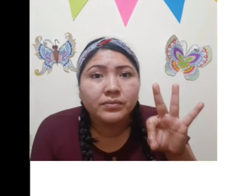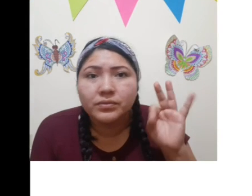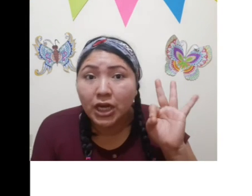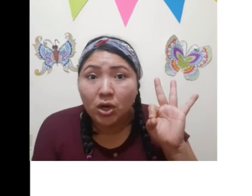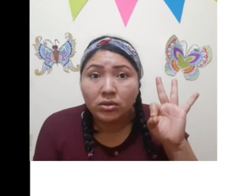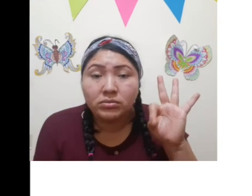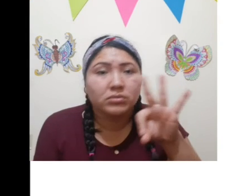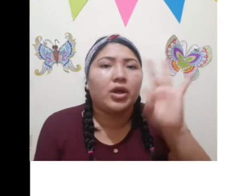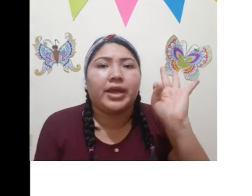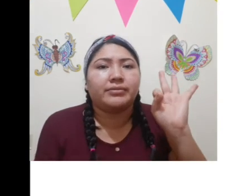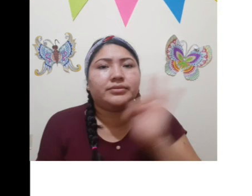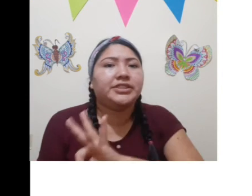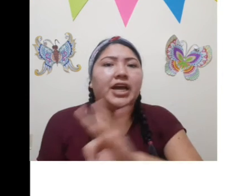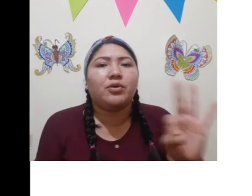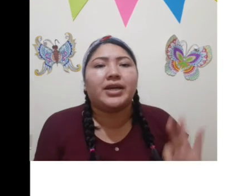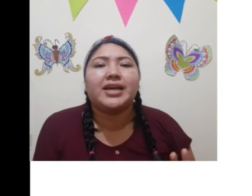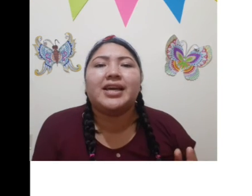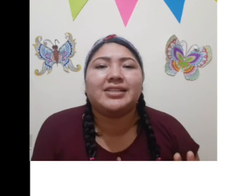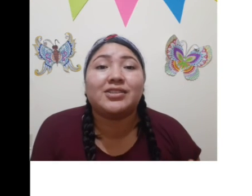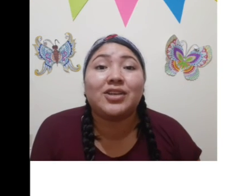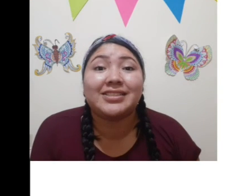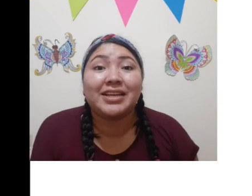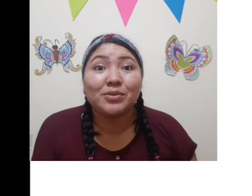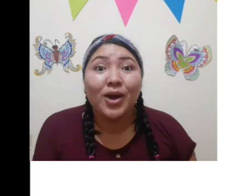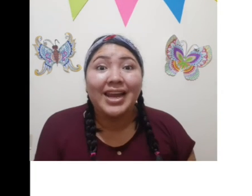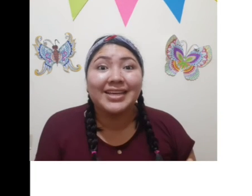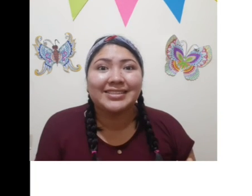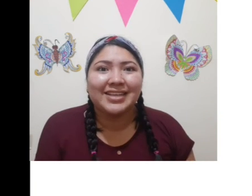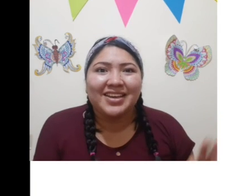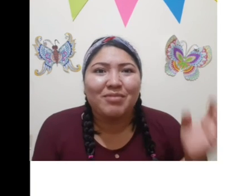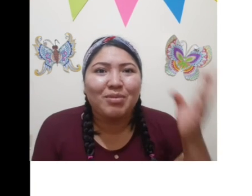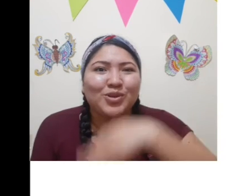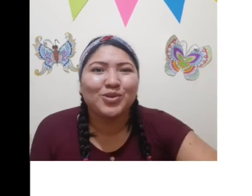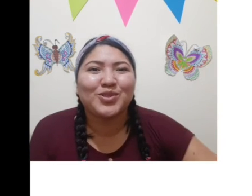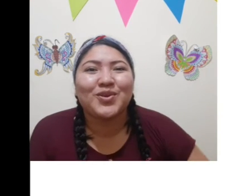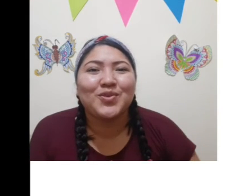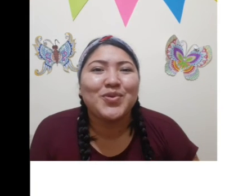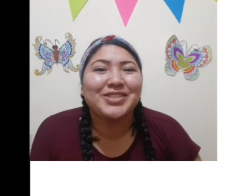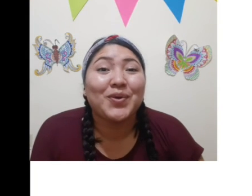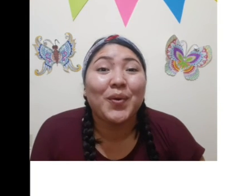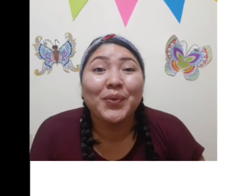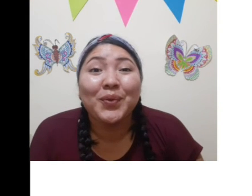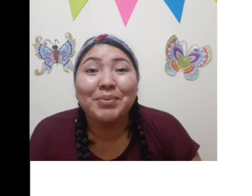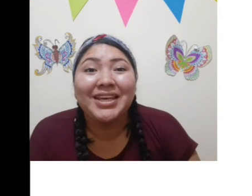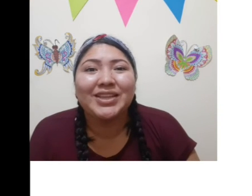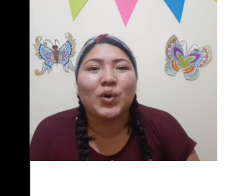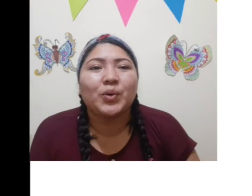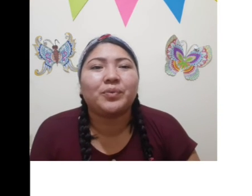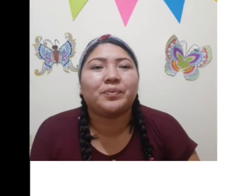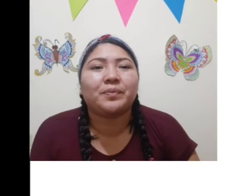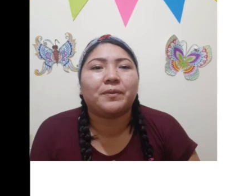ya no o que ya no hay esas son las tres vocales vamos con nuestro otro